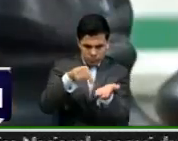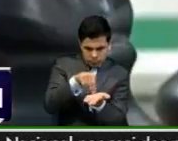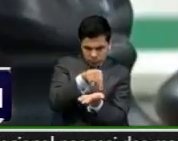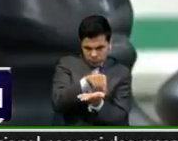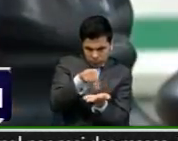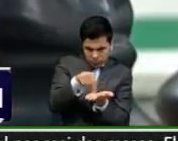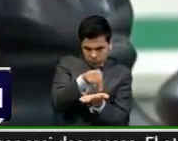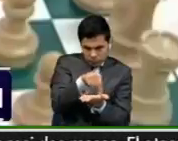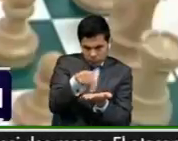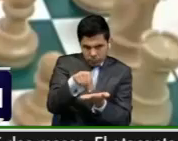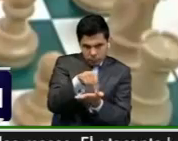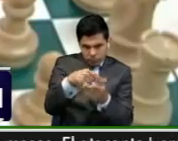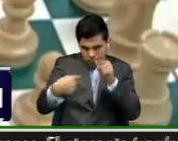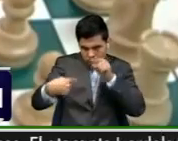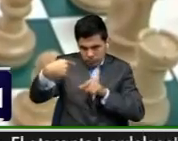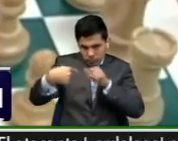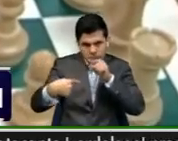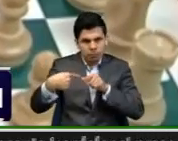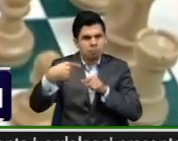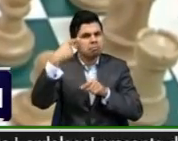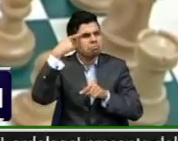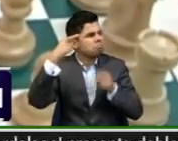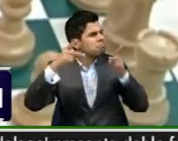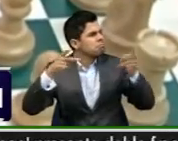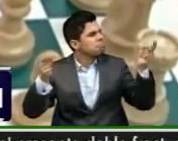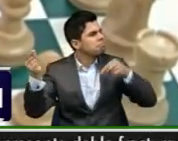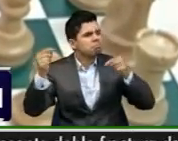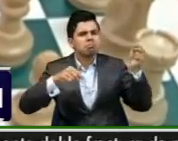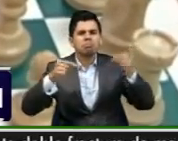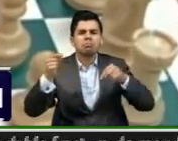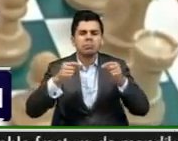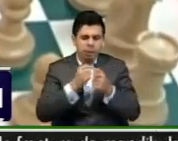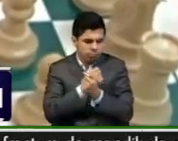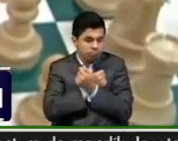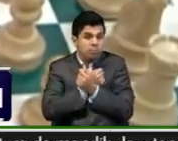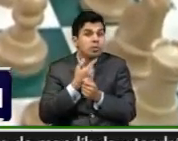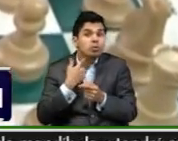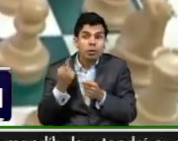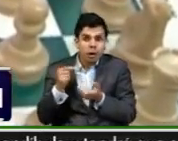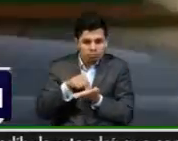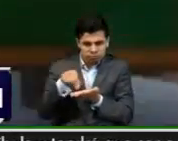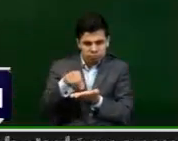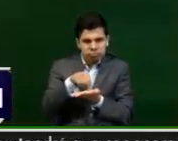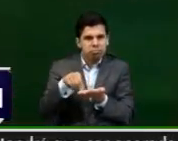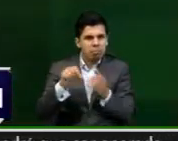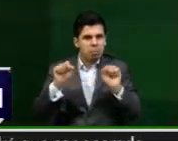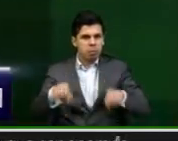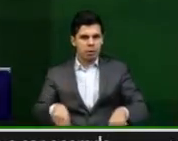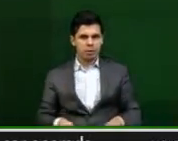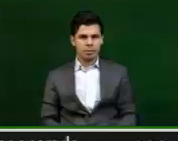ajedrez. Para este evento se espera contar con la participación masiva de los amantes al deporte ciencia.